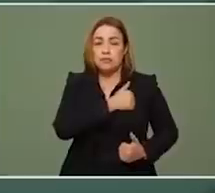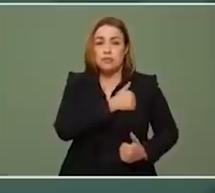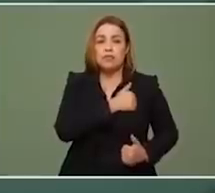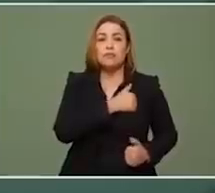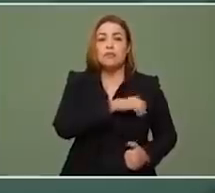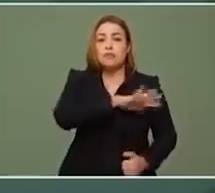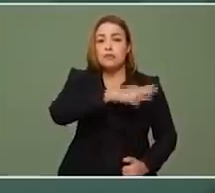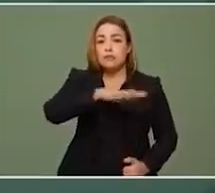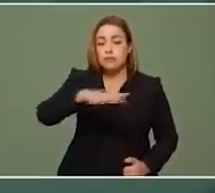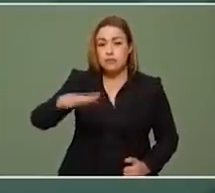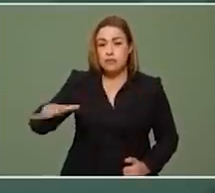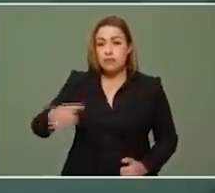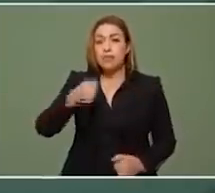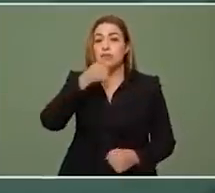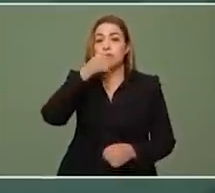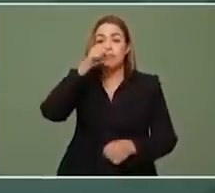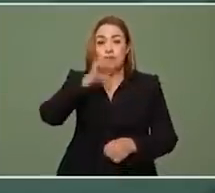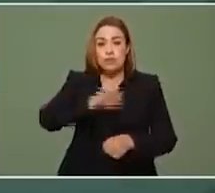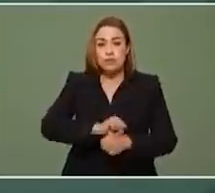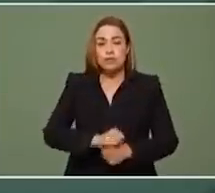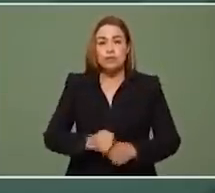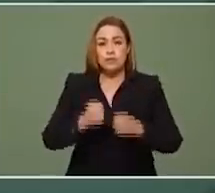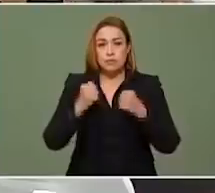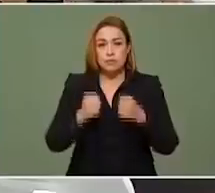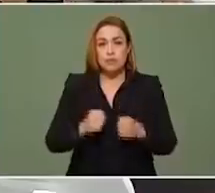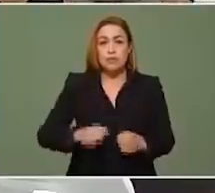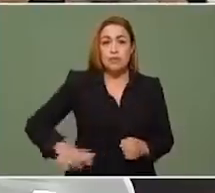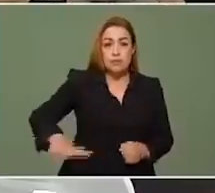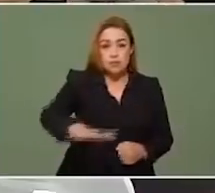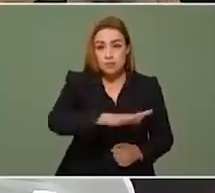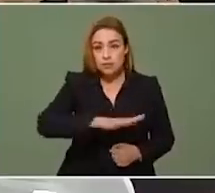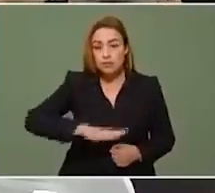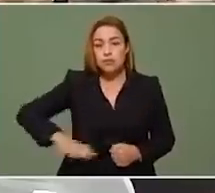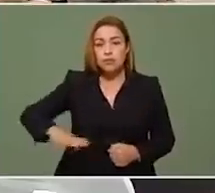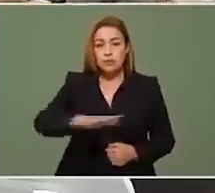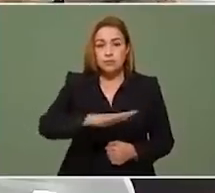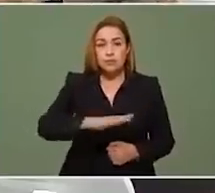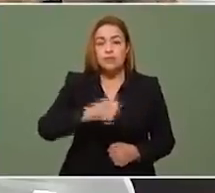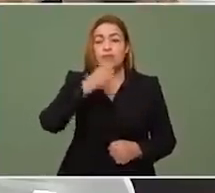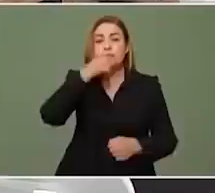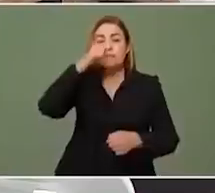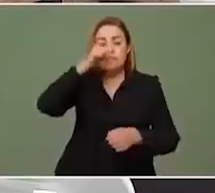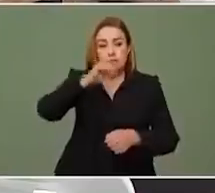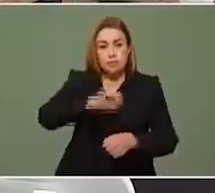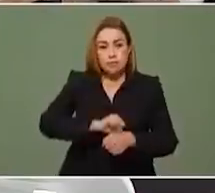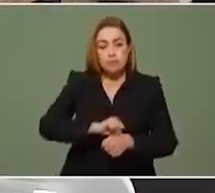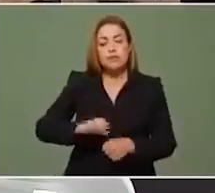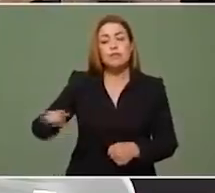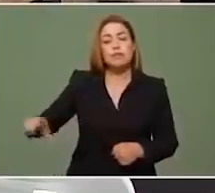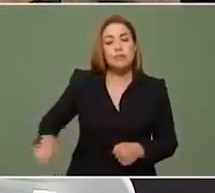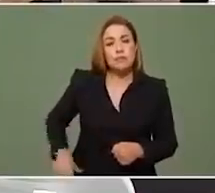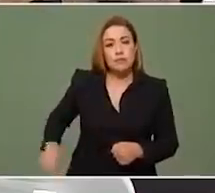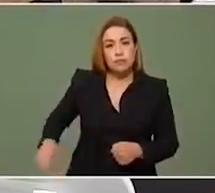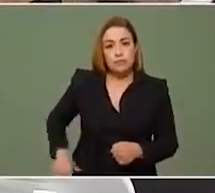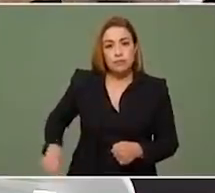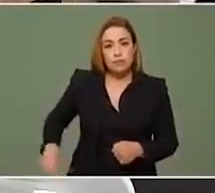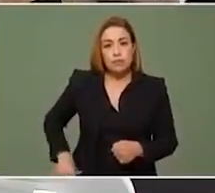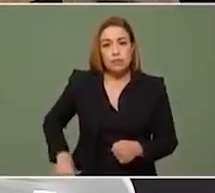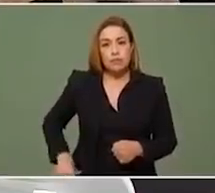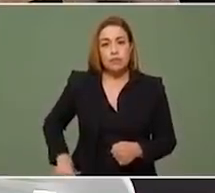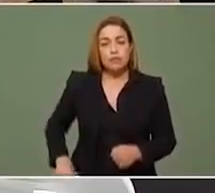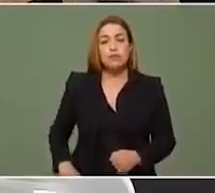el secretario de seguridad pública y la secretaria de gobernacion que les